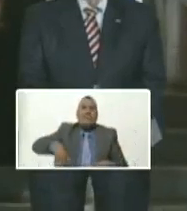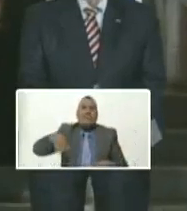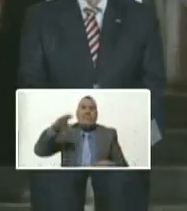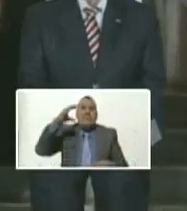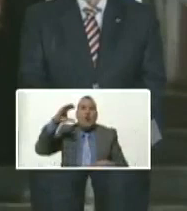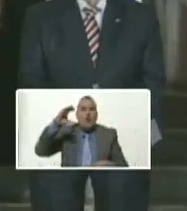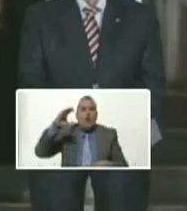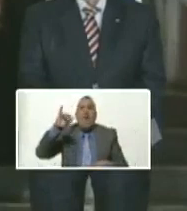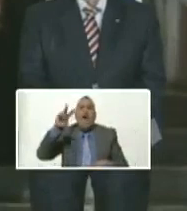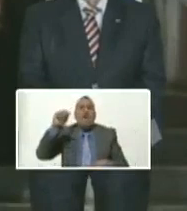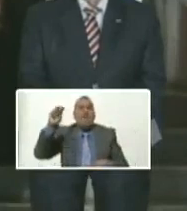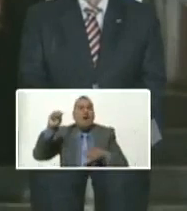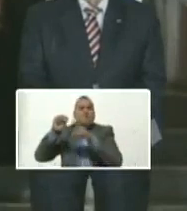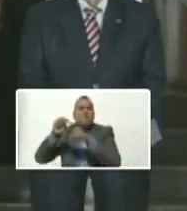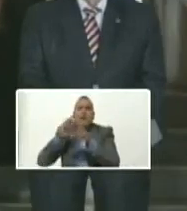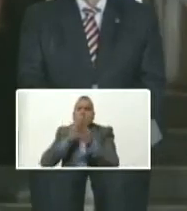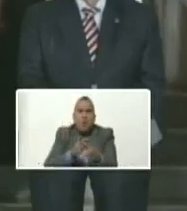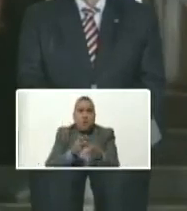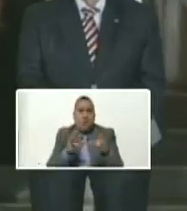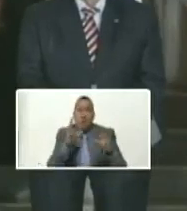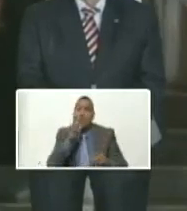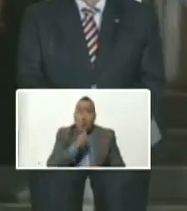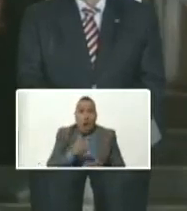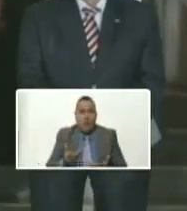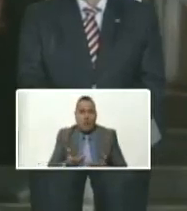reunión de Blinken y Duque fue muy tensa, muy dura.